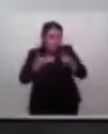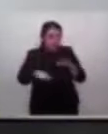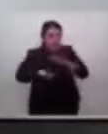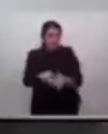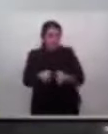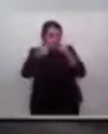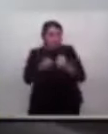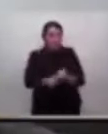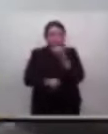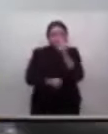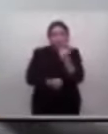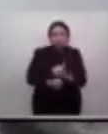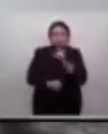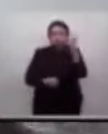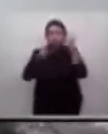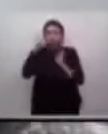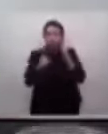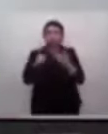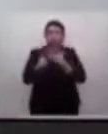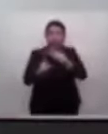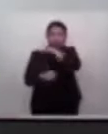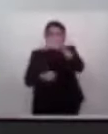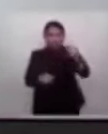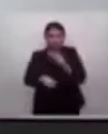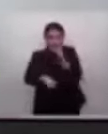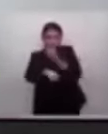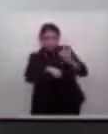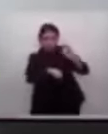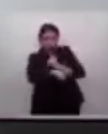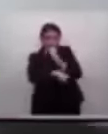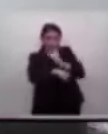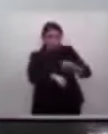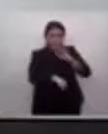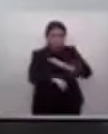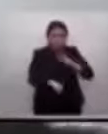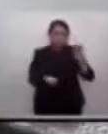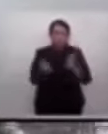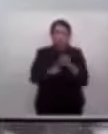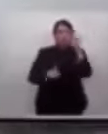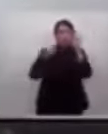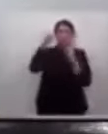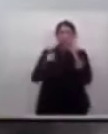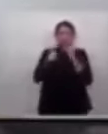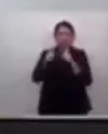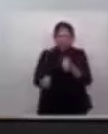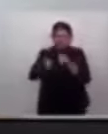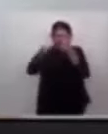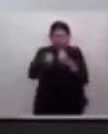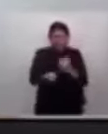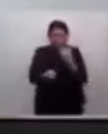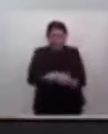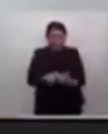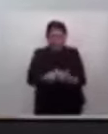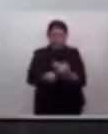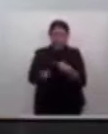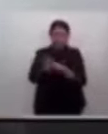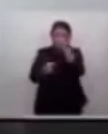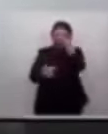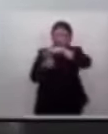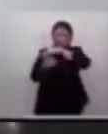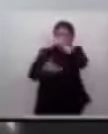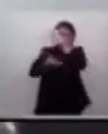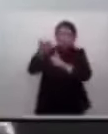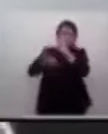forma preliminar la existencia de irregularidades generalizadas que pongan en duda la certeza de los resultados en toda la elección